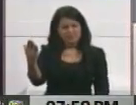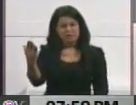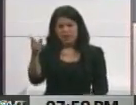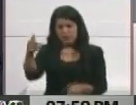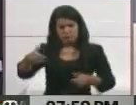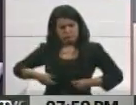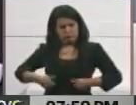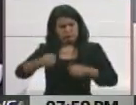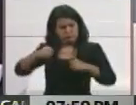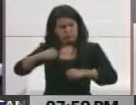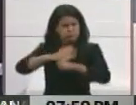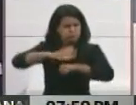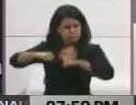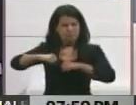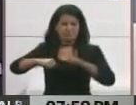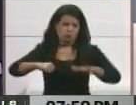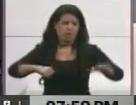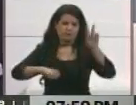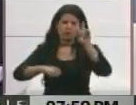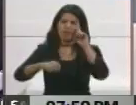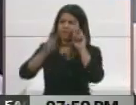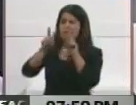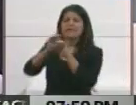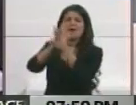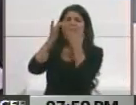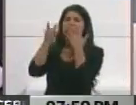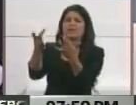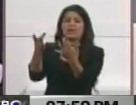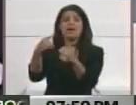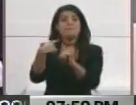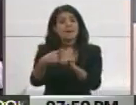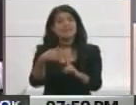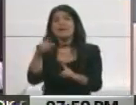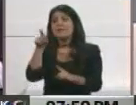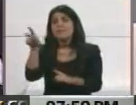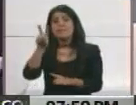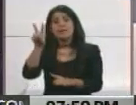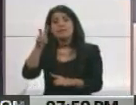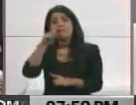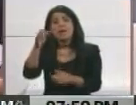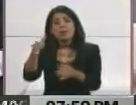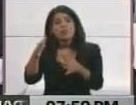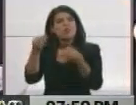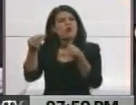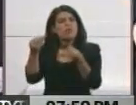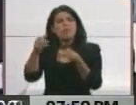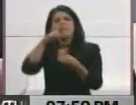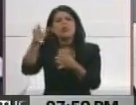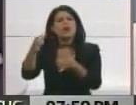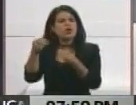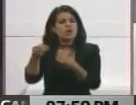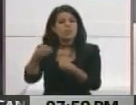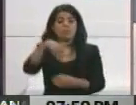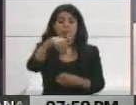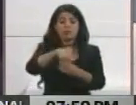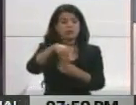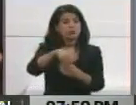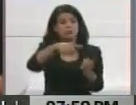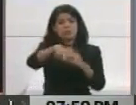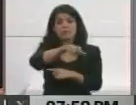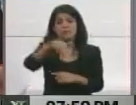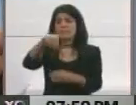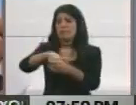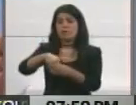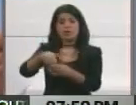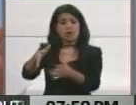esfuerzo que está haciendo fue elegido por la voluntad popular no no fue designado por nadie pero he escuchado